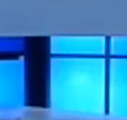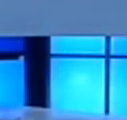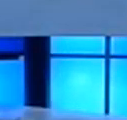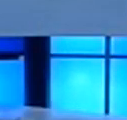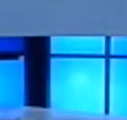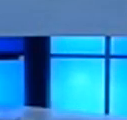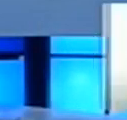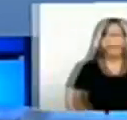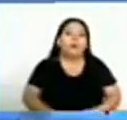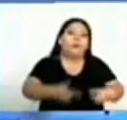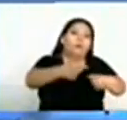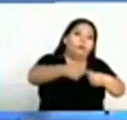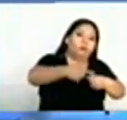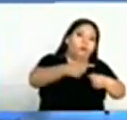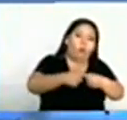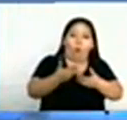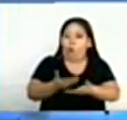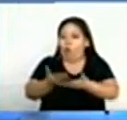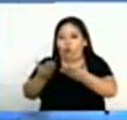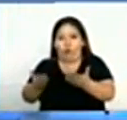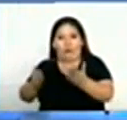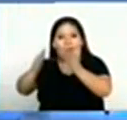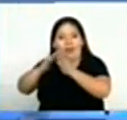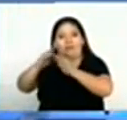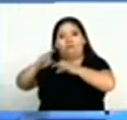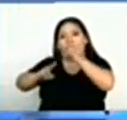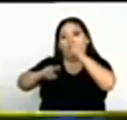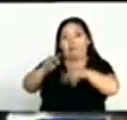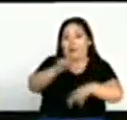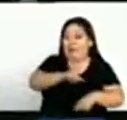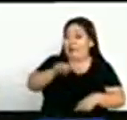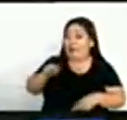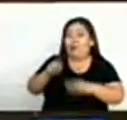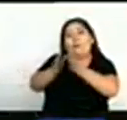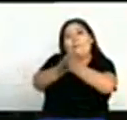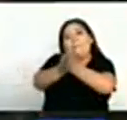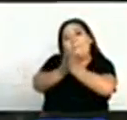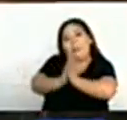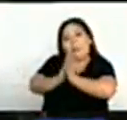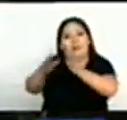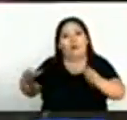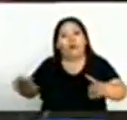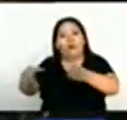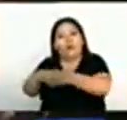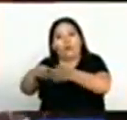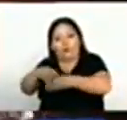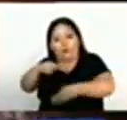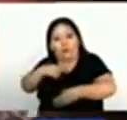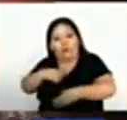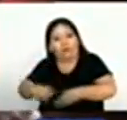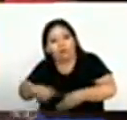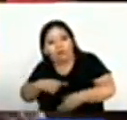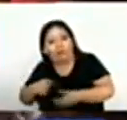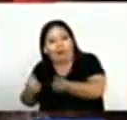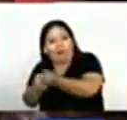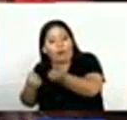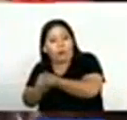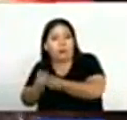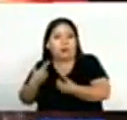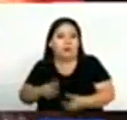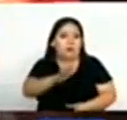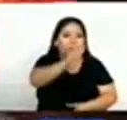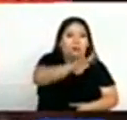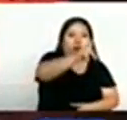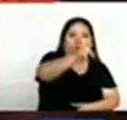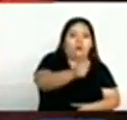Combustible y materiales de construcción son algunos de los insumos que solicita Rescate Sin Fronteras, organización que funciona desde hace 5 meses